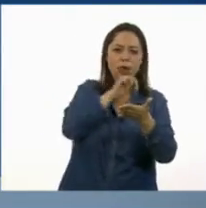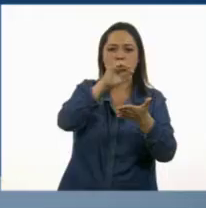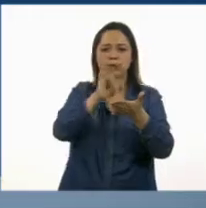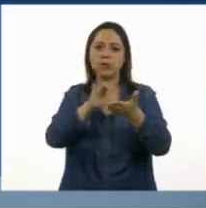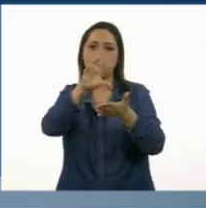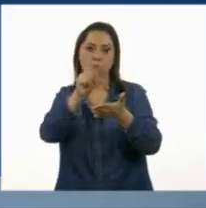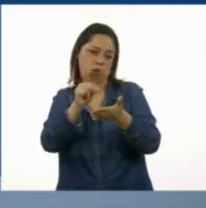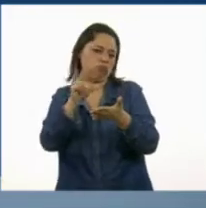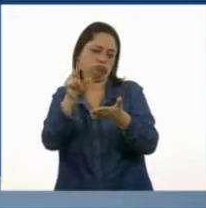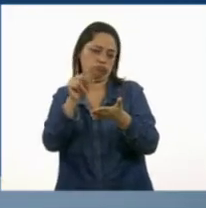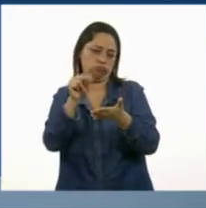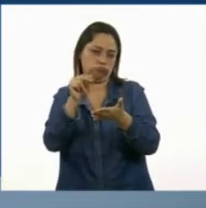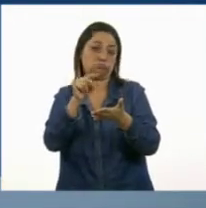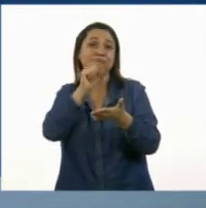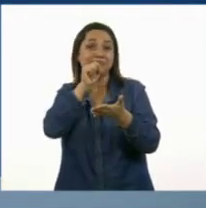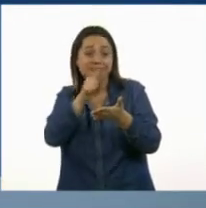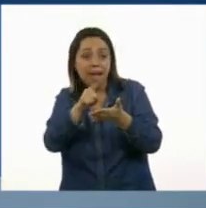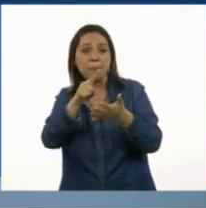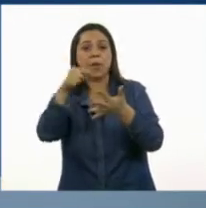elementos como la